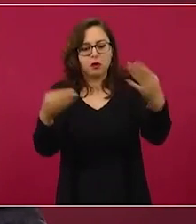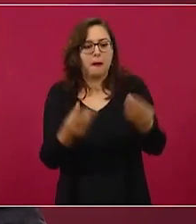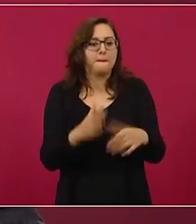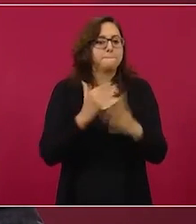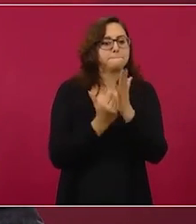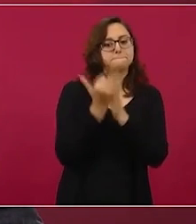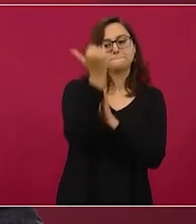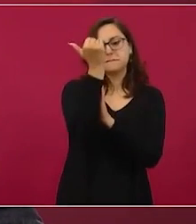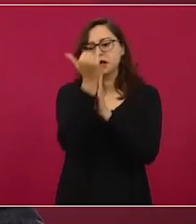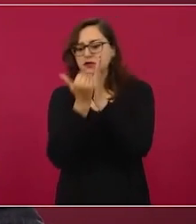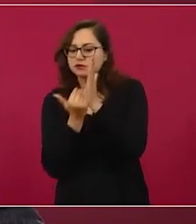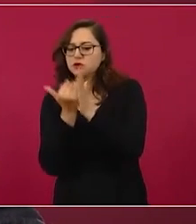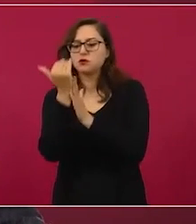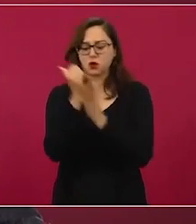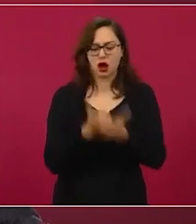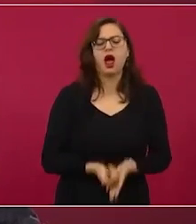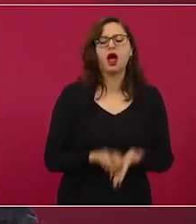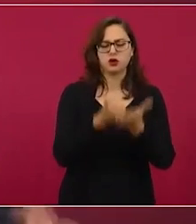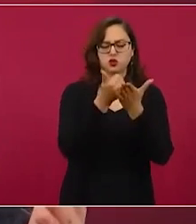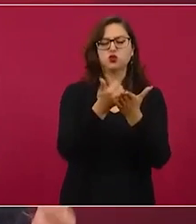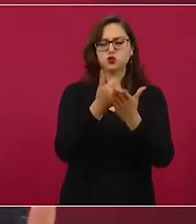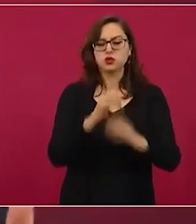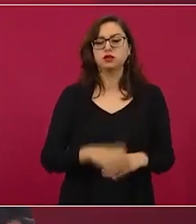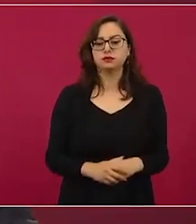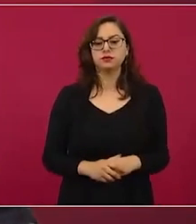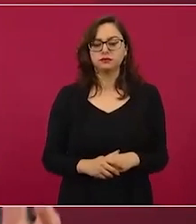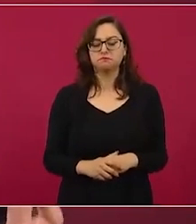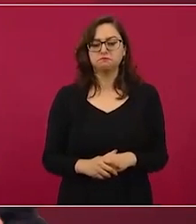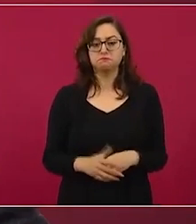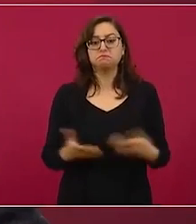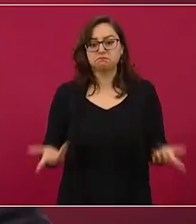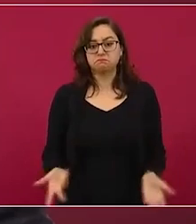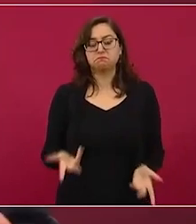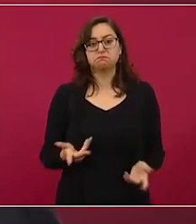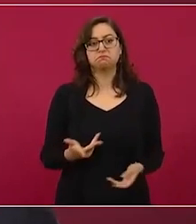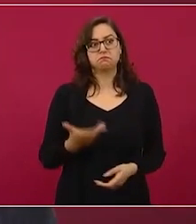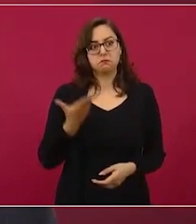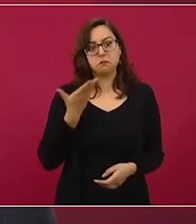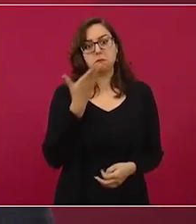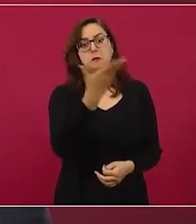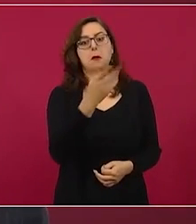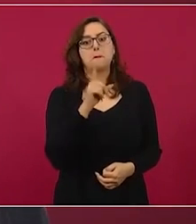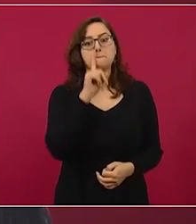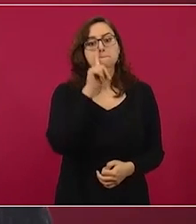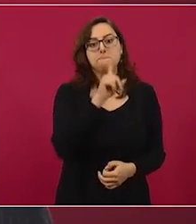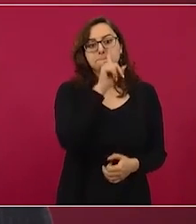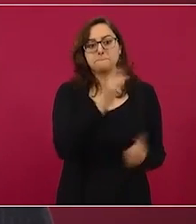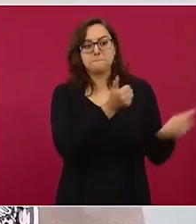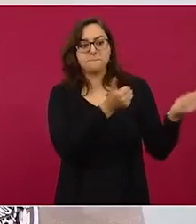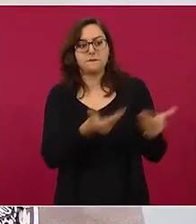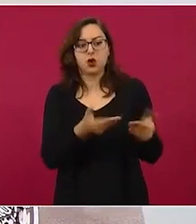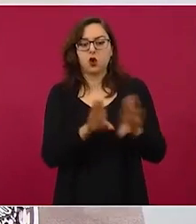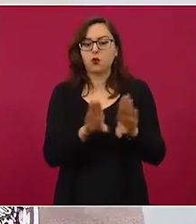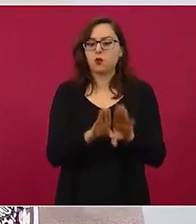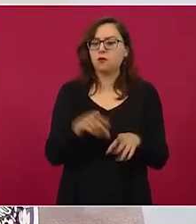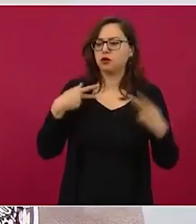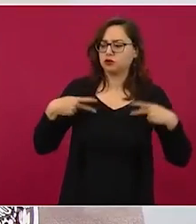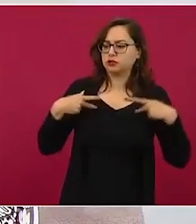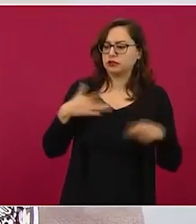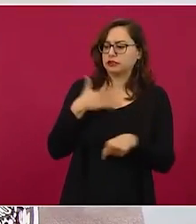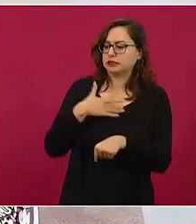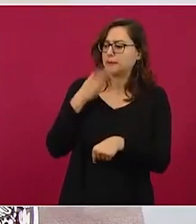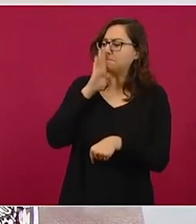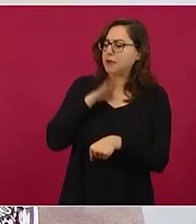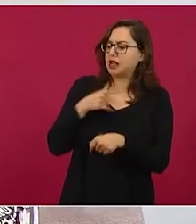la enfermedad. Estas pruebas han sido ordenadas de acuerdo a la presencia de síntomas, de acuerdo a las características de las